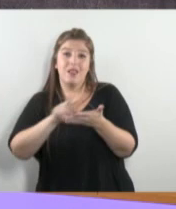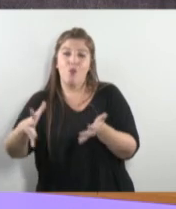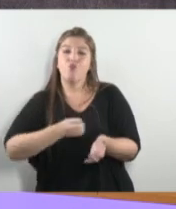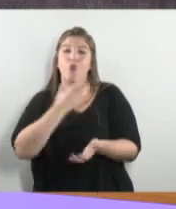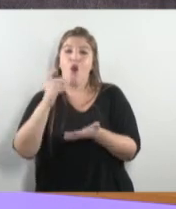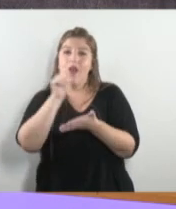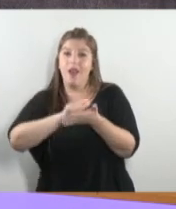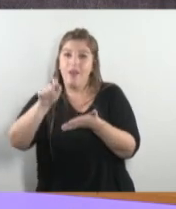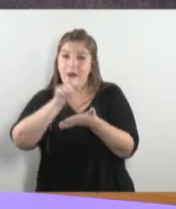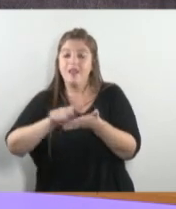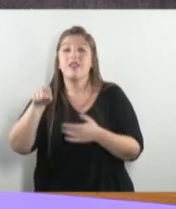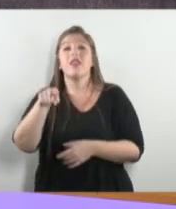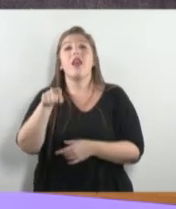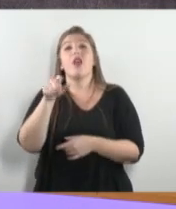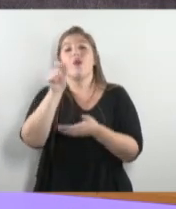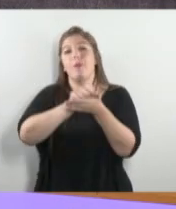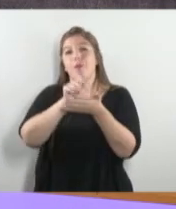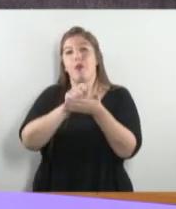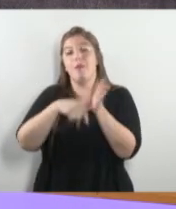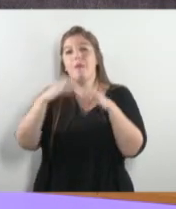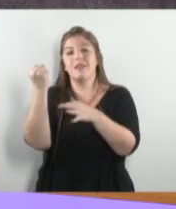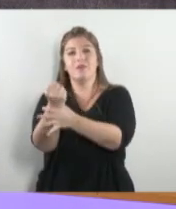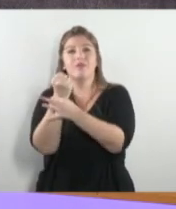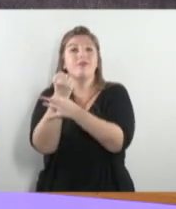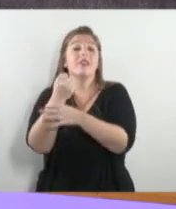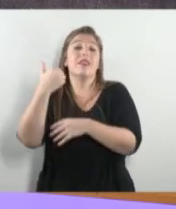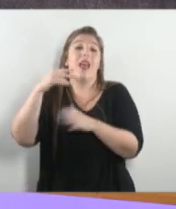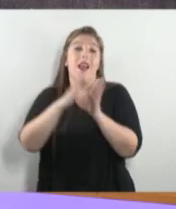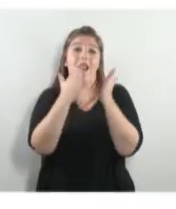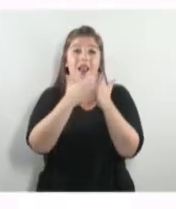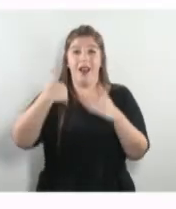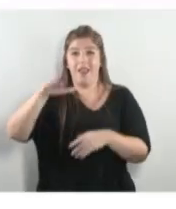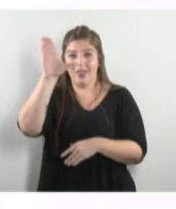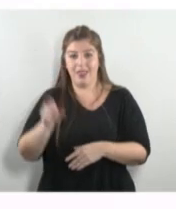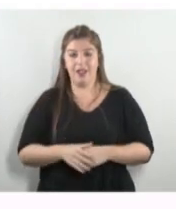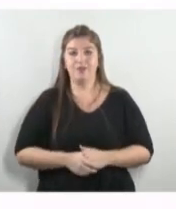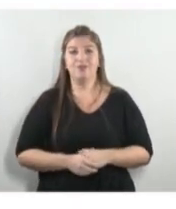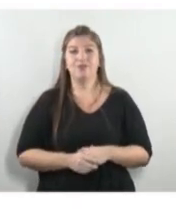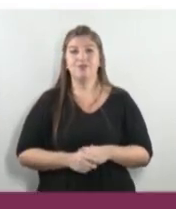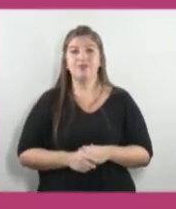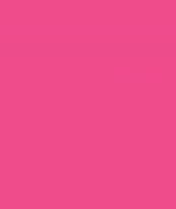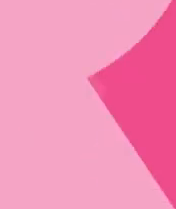más grosas de la literatura argentina, Alejandra Pizarnik.